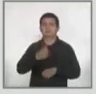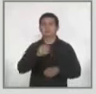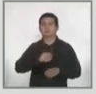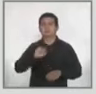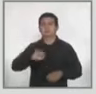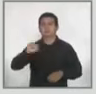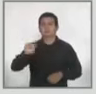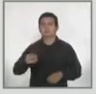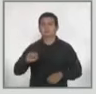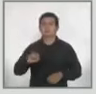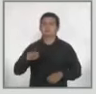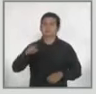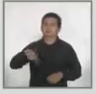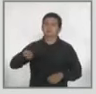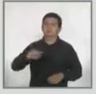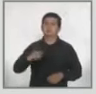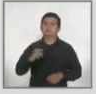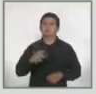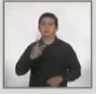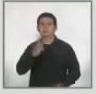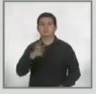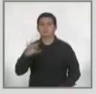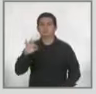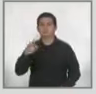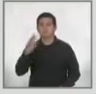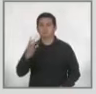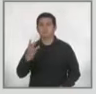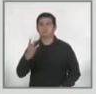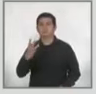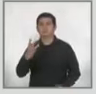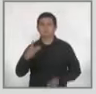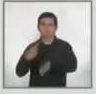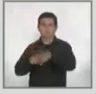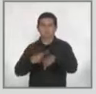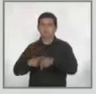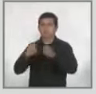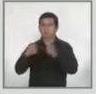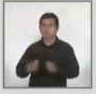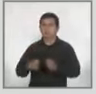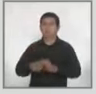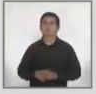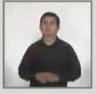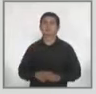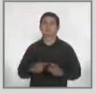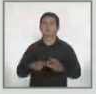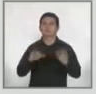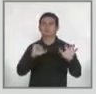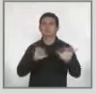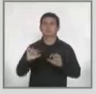Sierra, tenemos 243 casos confirmados,